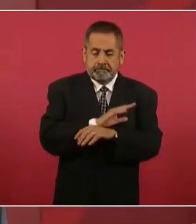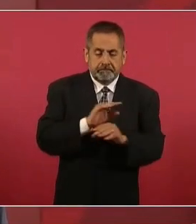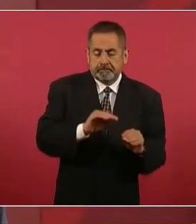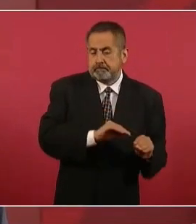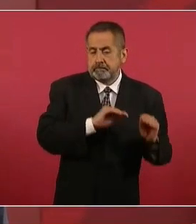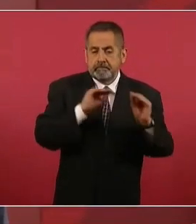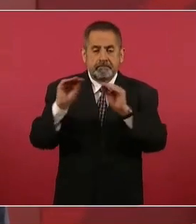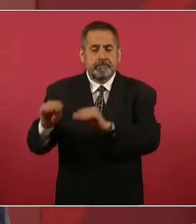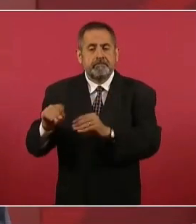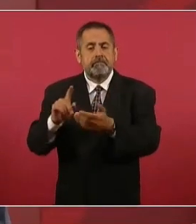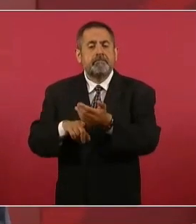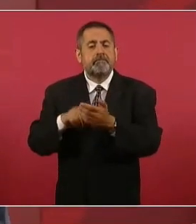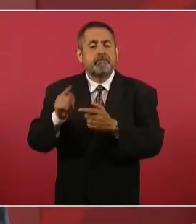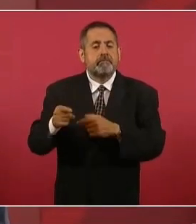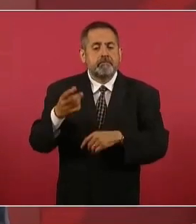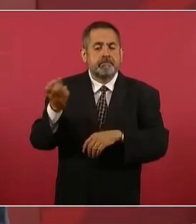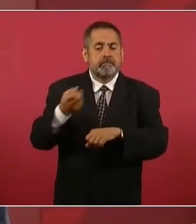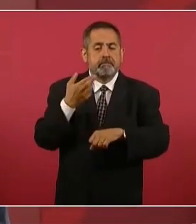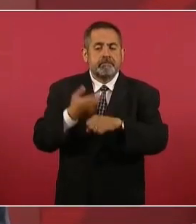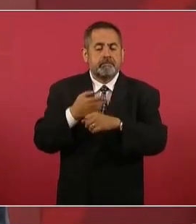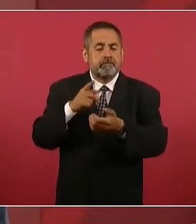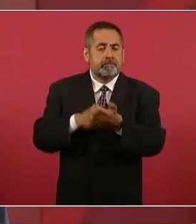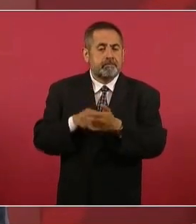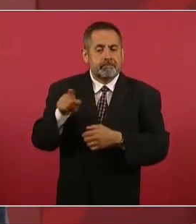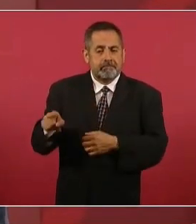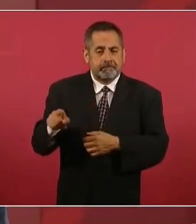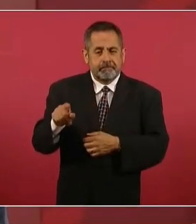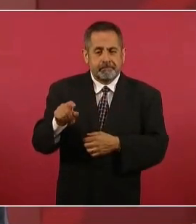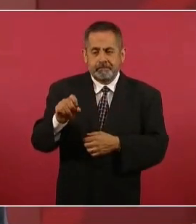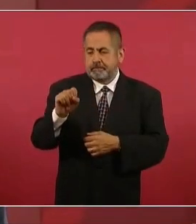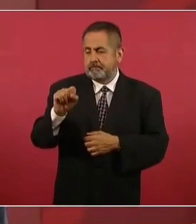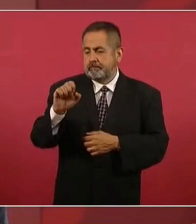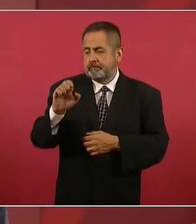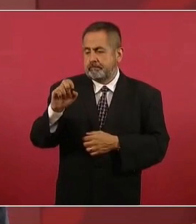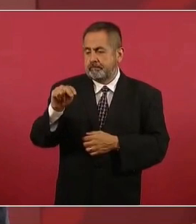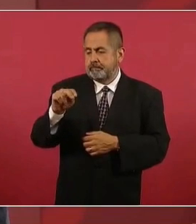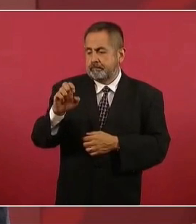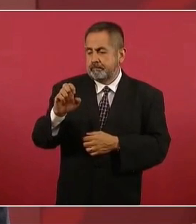traslade la Secretaría de Energía,